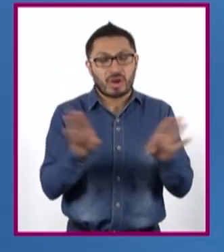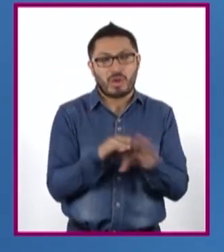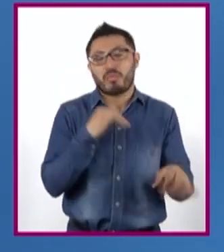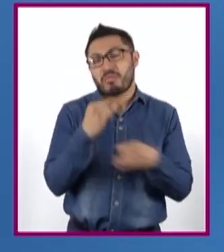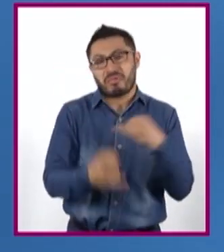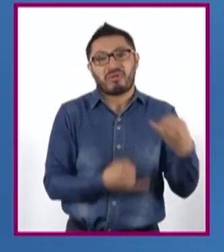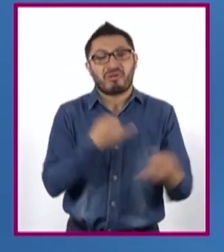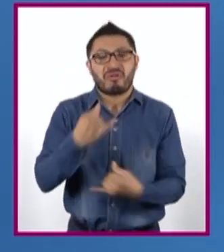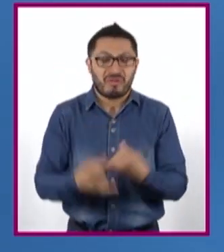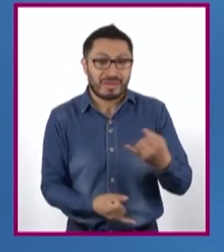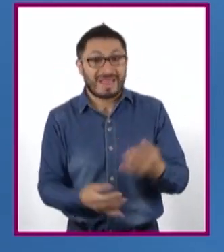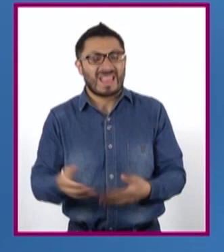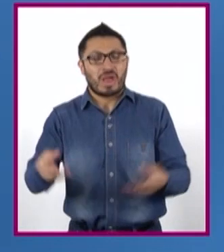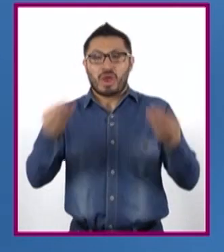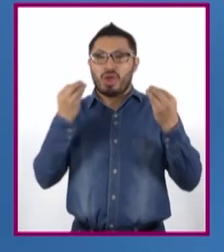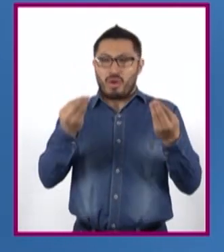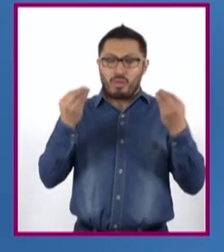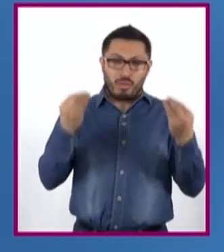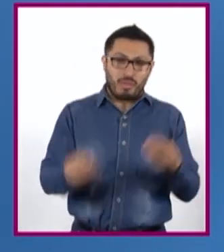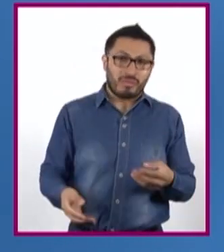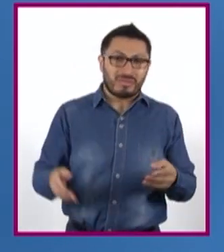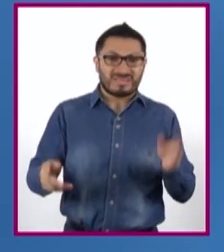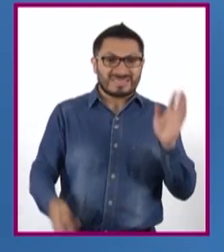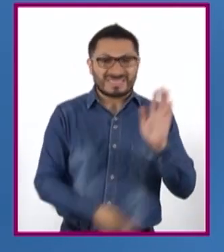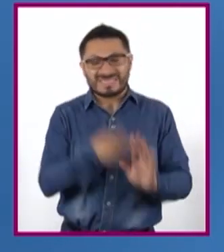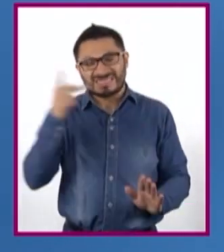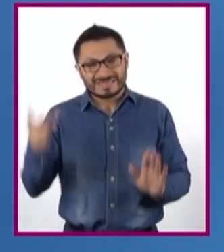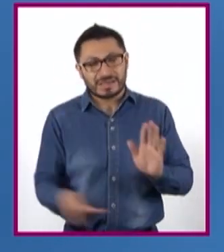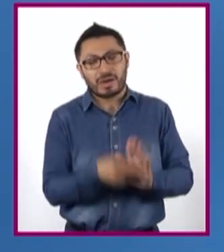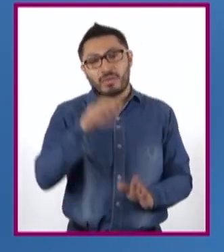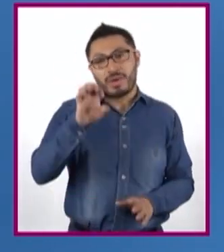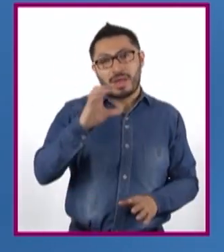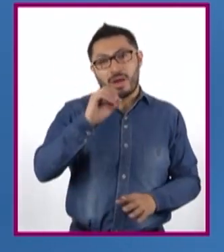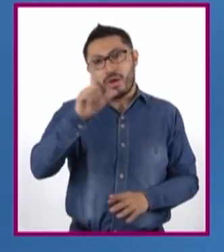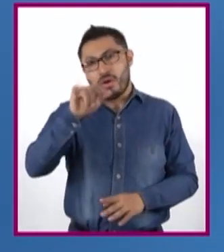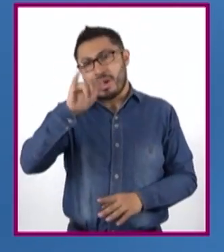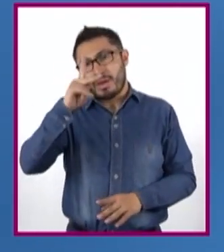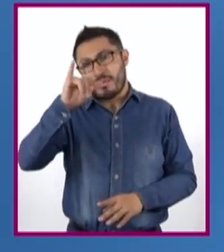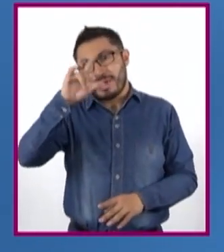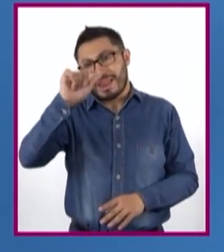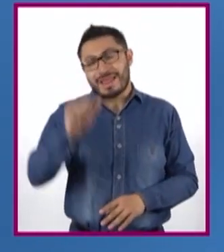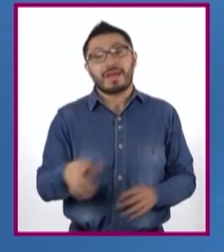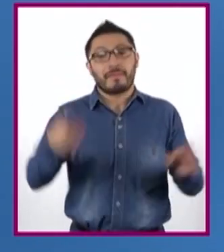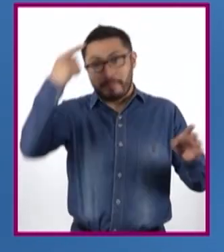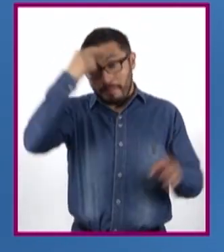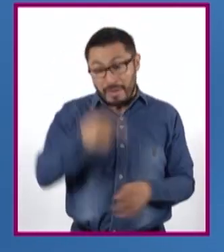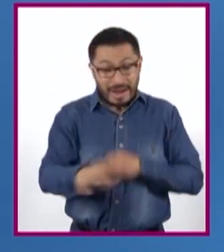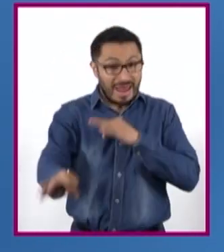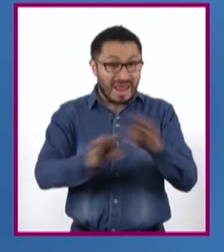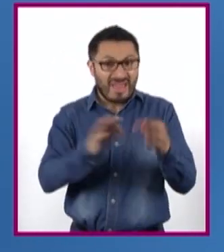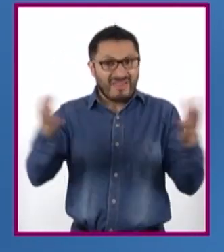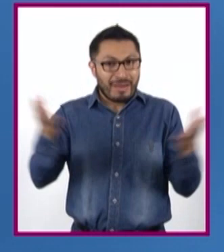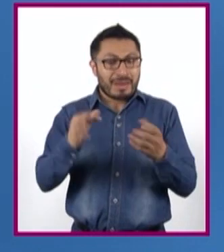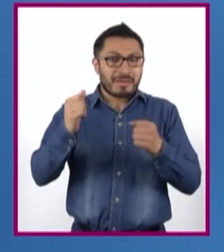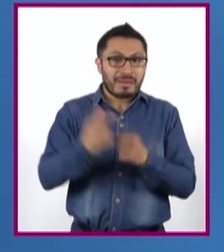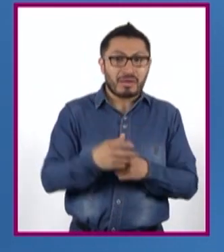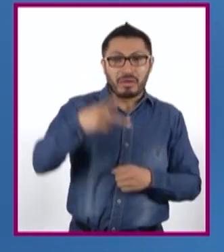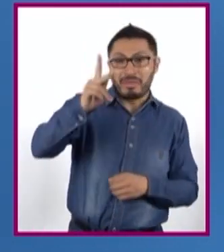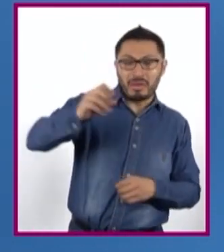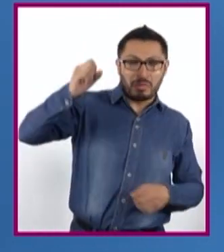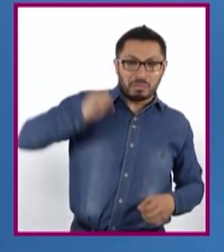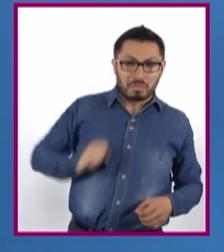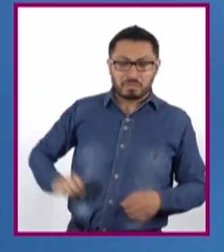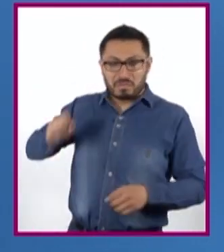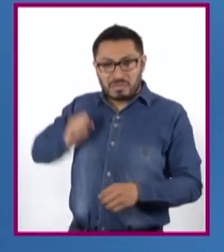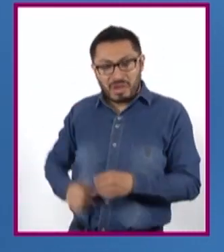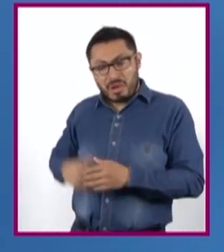juguete. Hubo muchos intentos de adaptar la eolípila para realizar algún trabajo y durante muchos siglos se